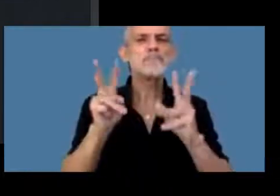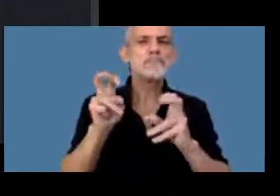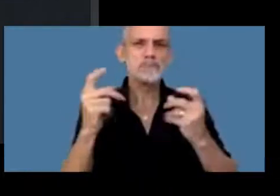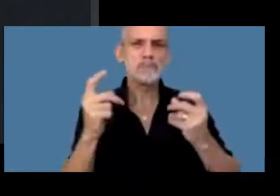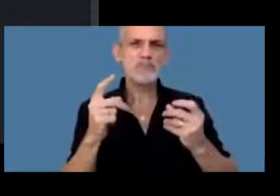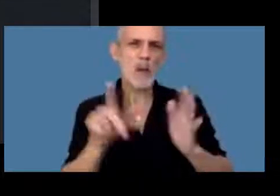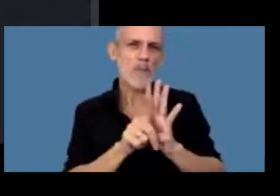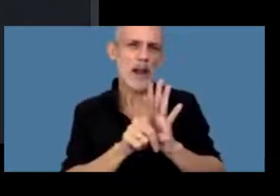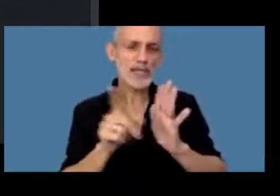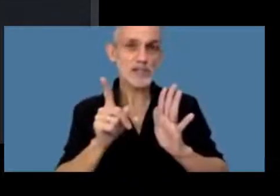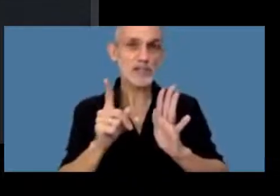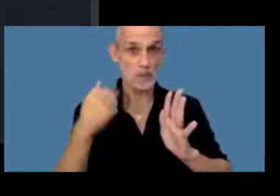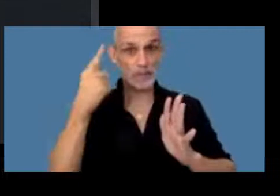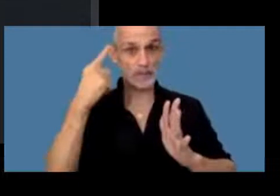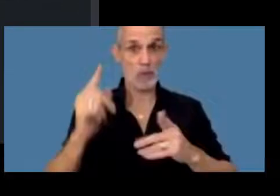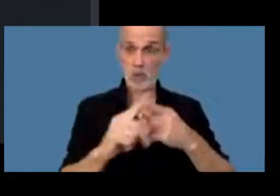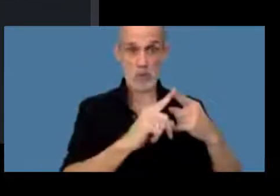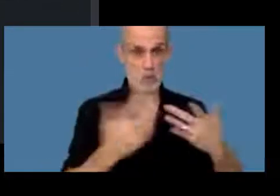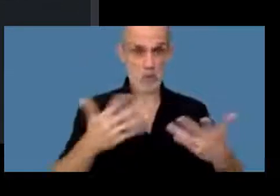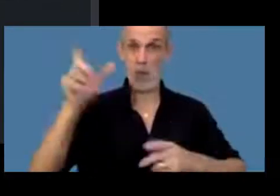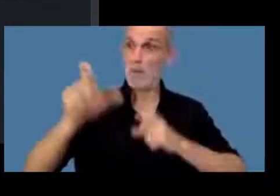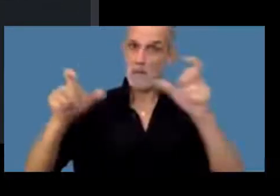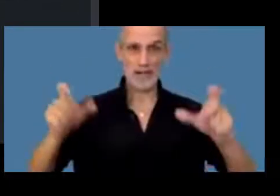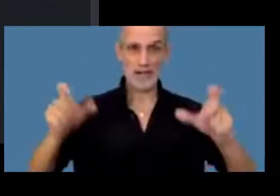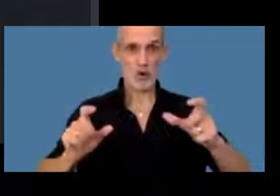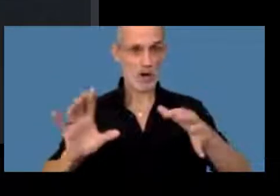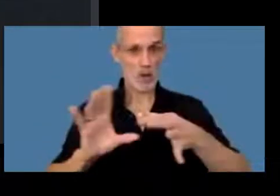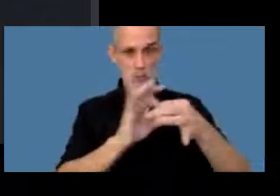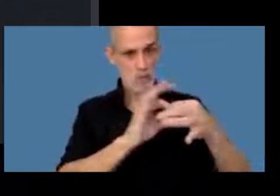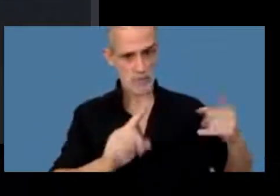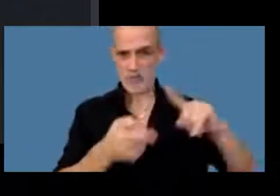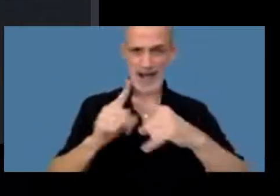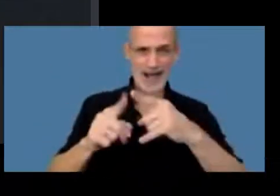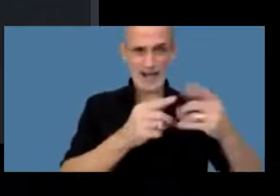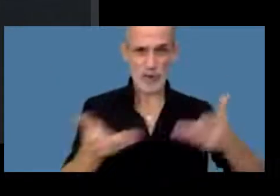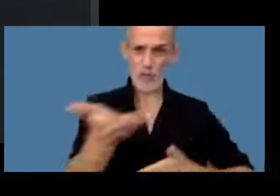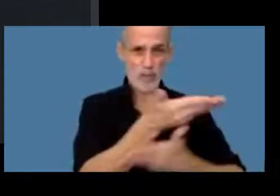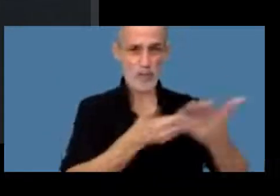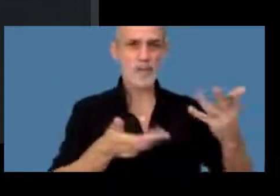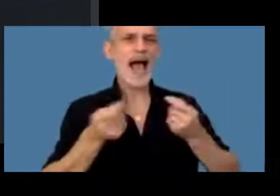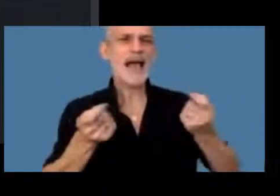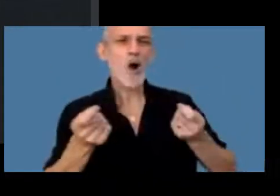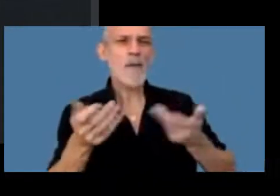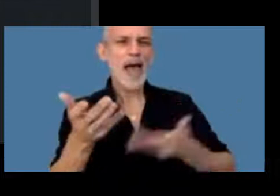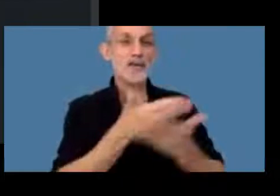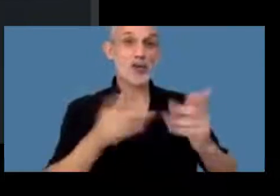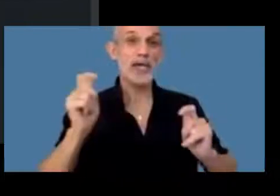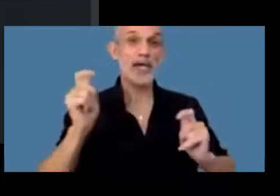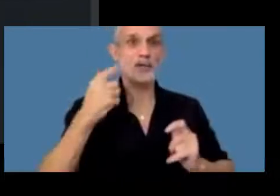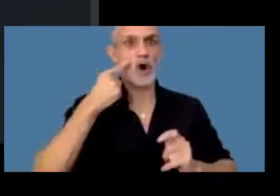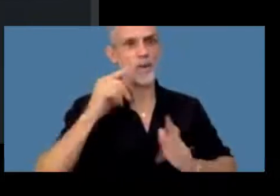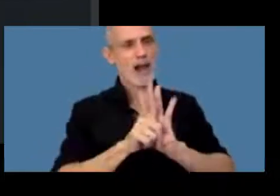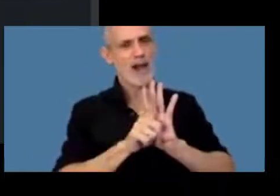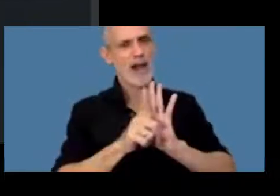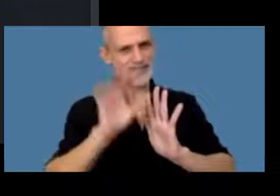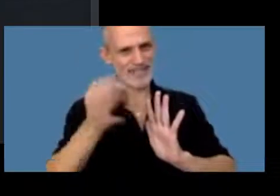empezaban a relacionar como seres humanos y como el desarrollo de una actividad comercial, eran los hombres de leyes. Y lo que